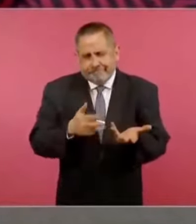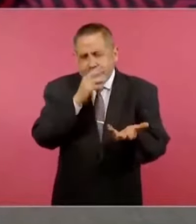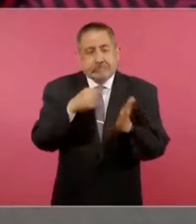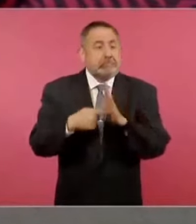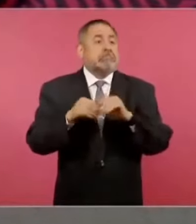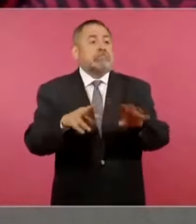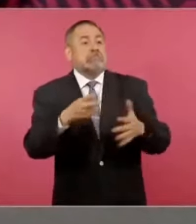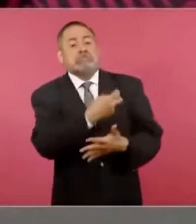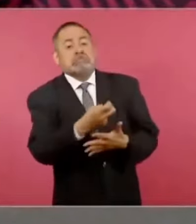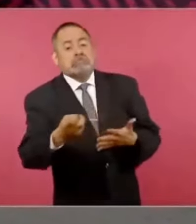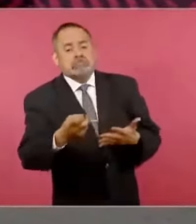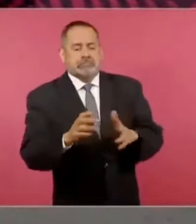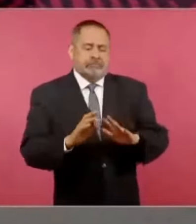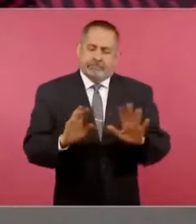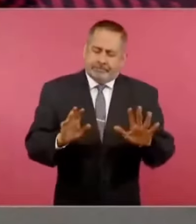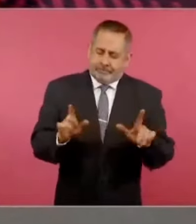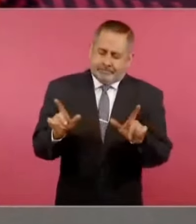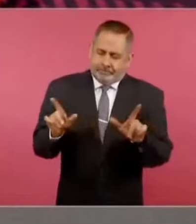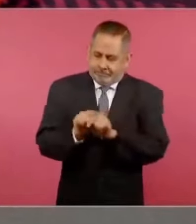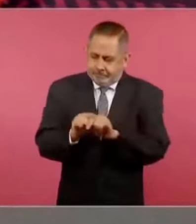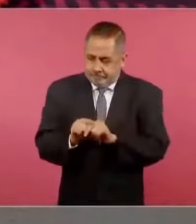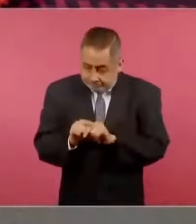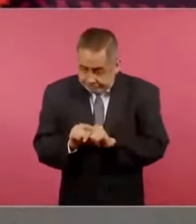eh No podemos